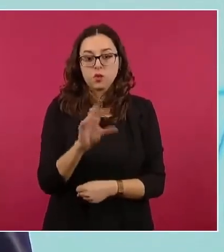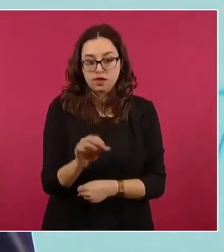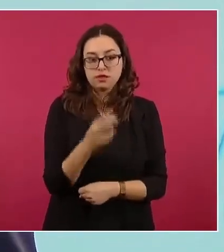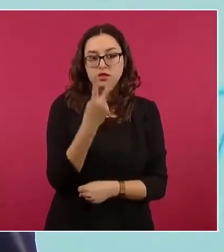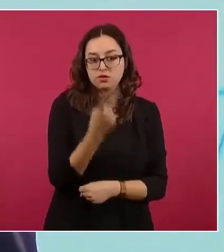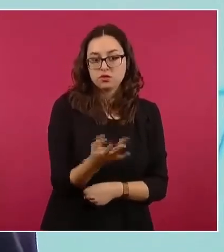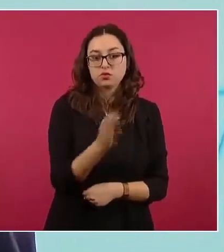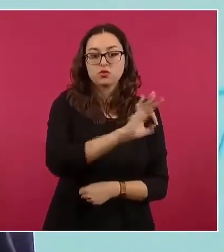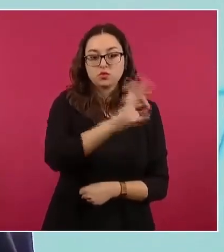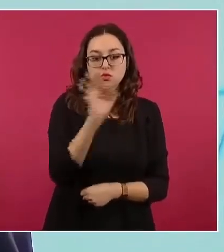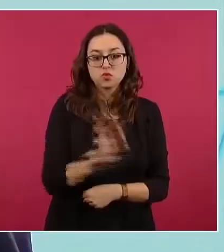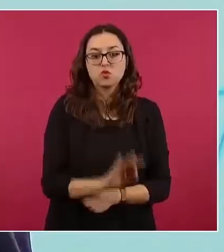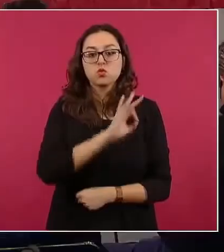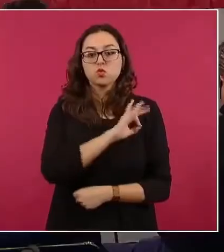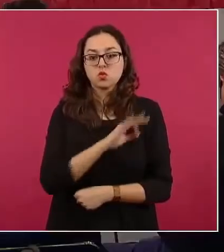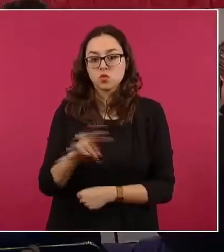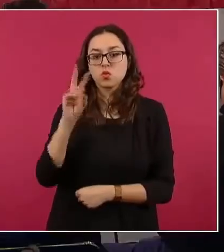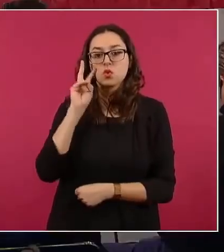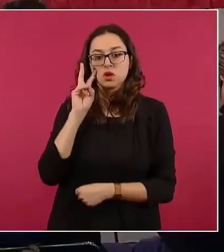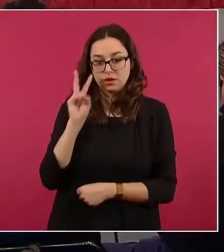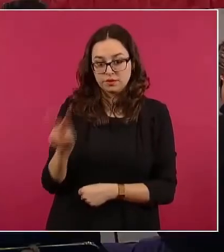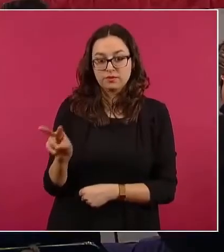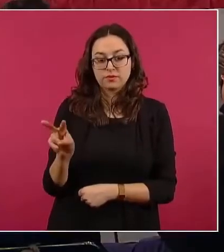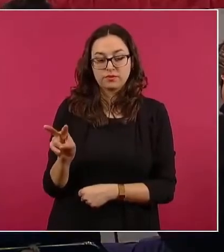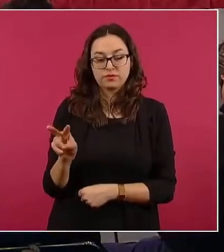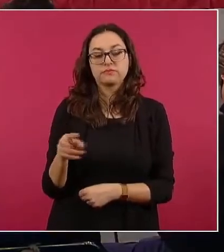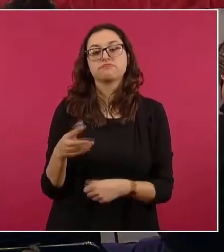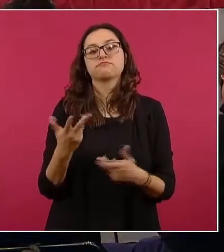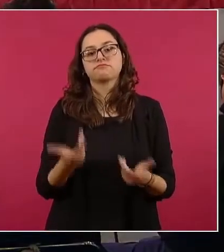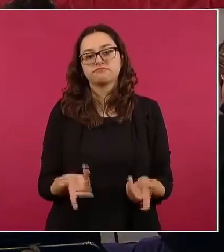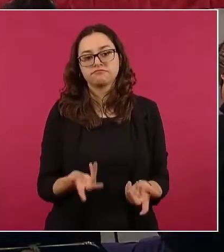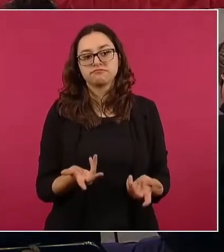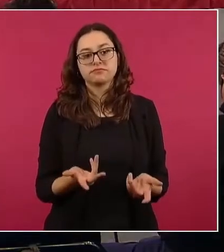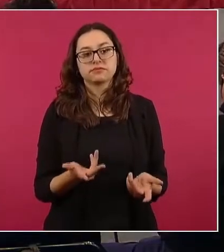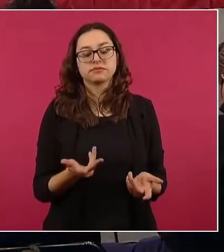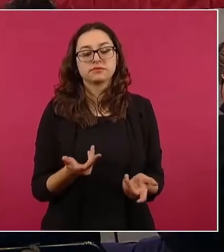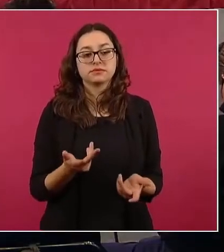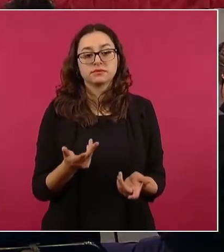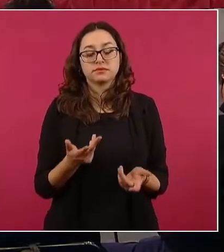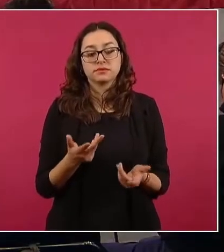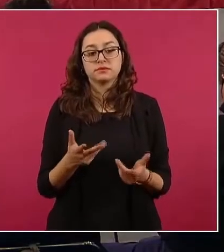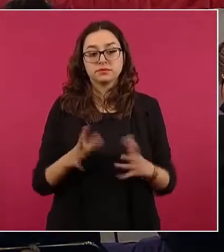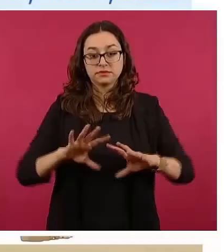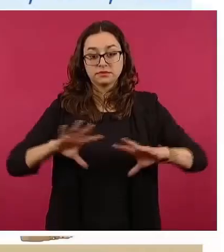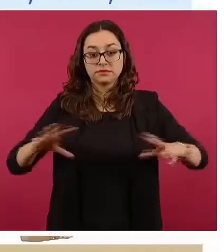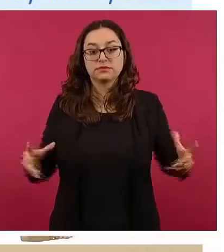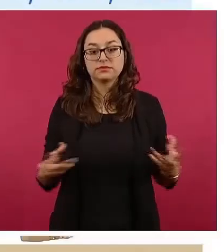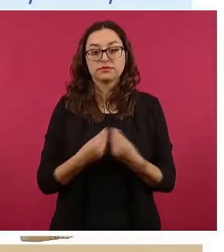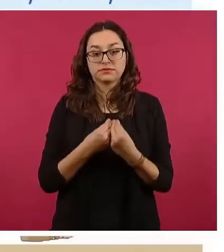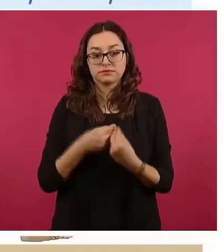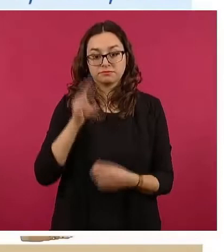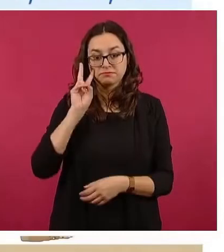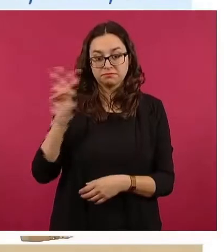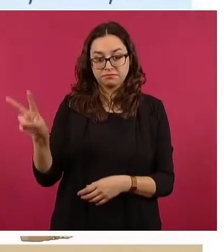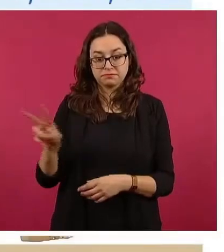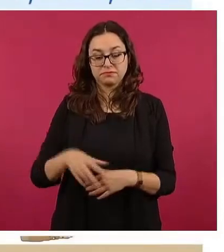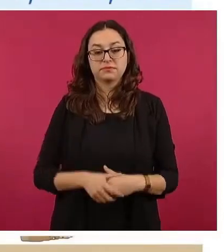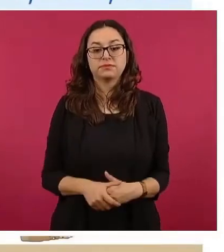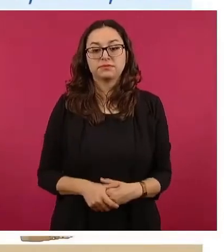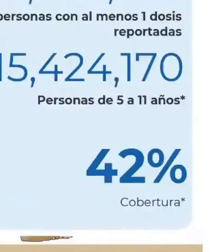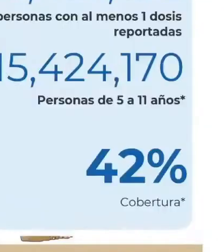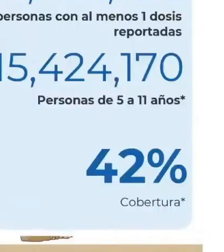42%. Se muestran aquí las coberturas para distintos segmentos de edad, con un total nacional de